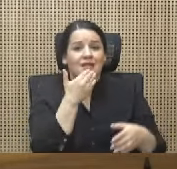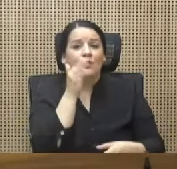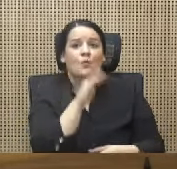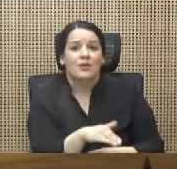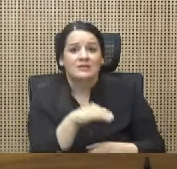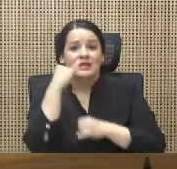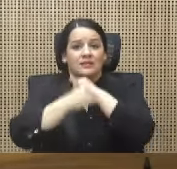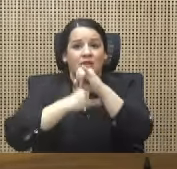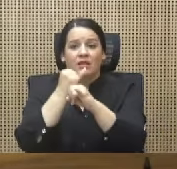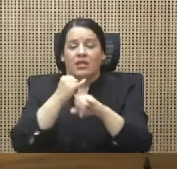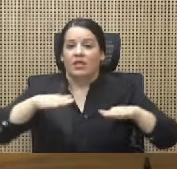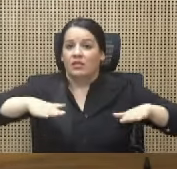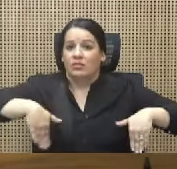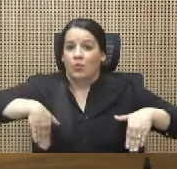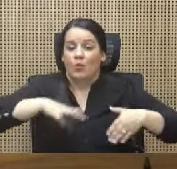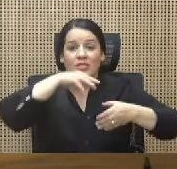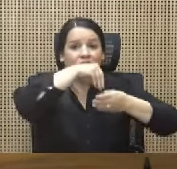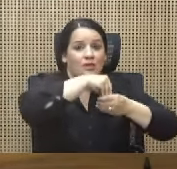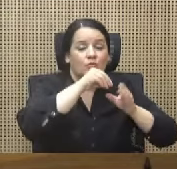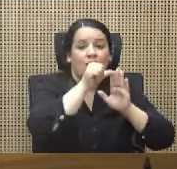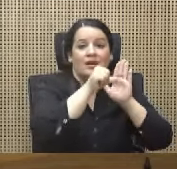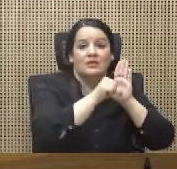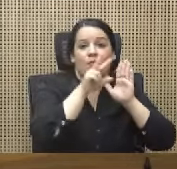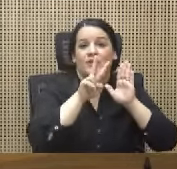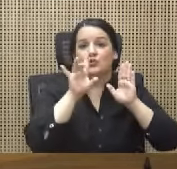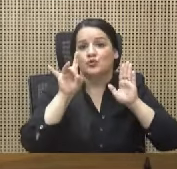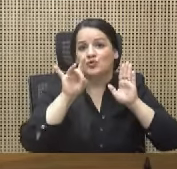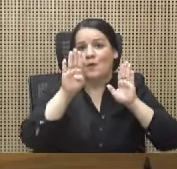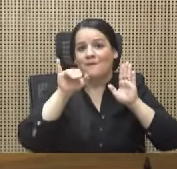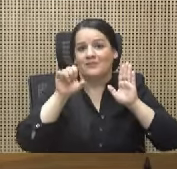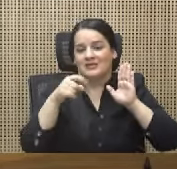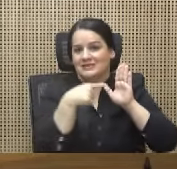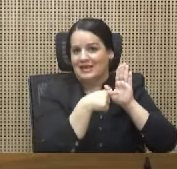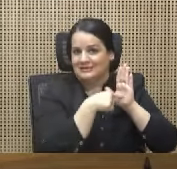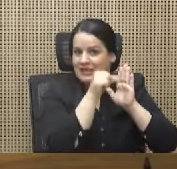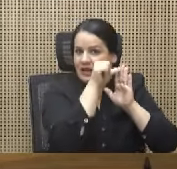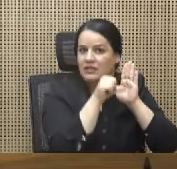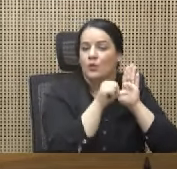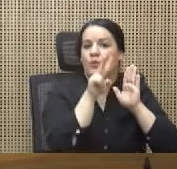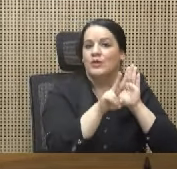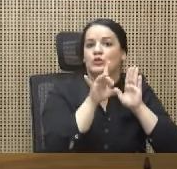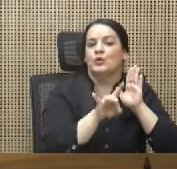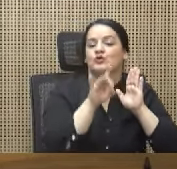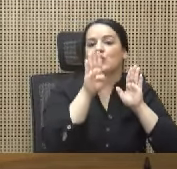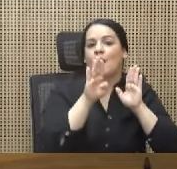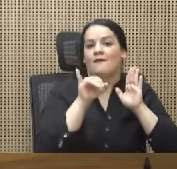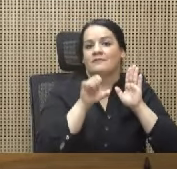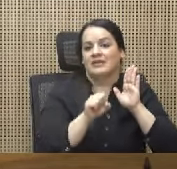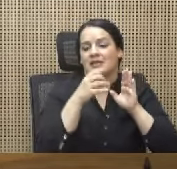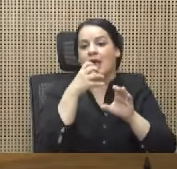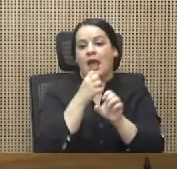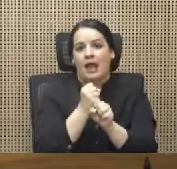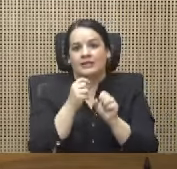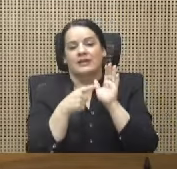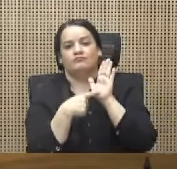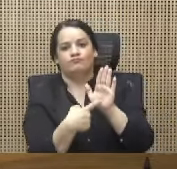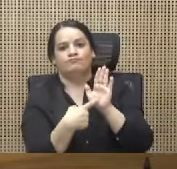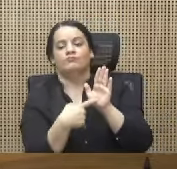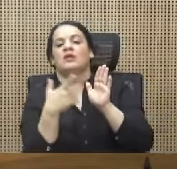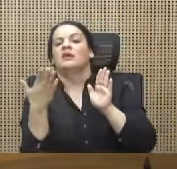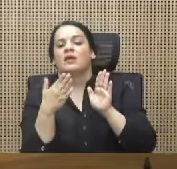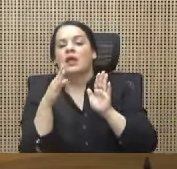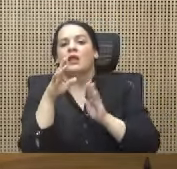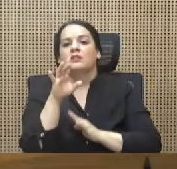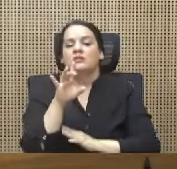no está contenido todavía en ese artículo 28 bis, porque ese artículo 28 bis hace referencia a la 7786 ley, que, como pueden